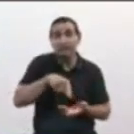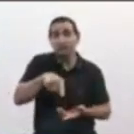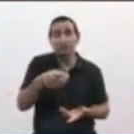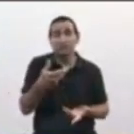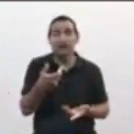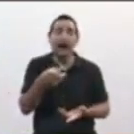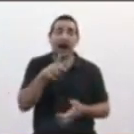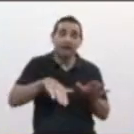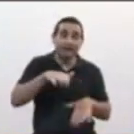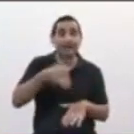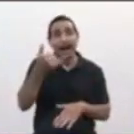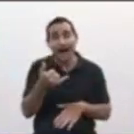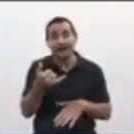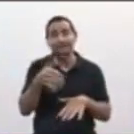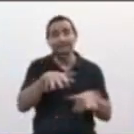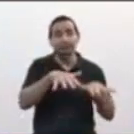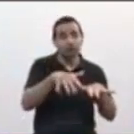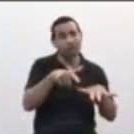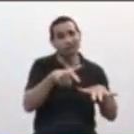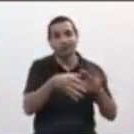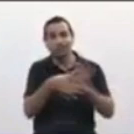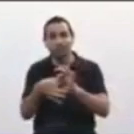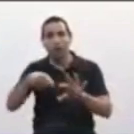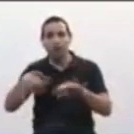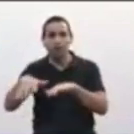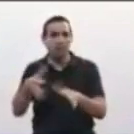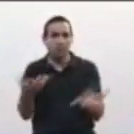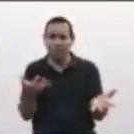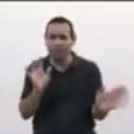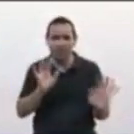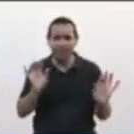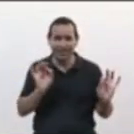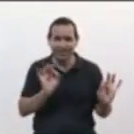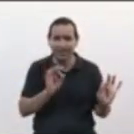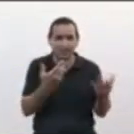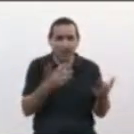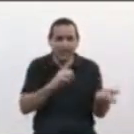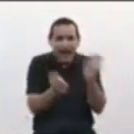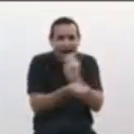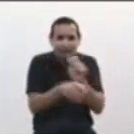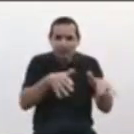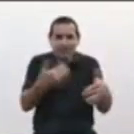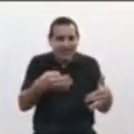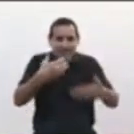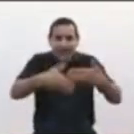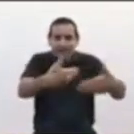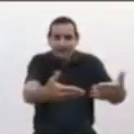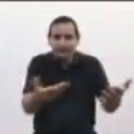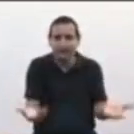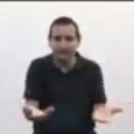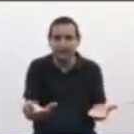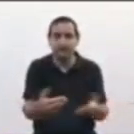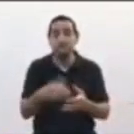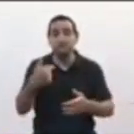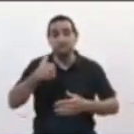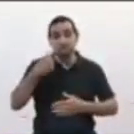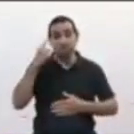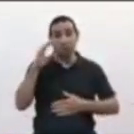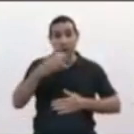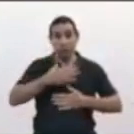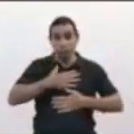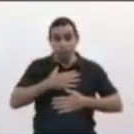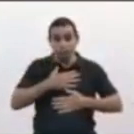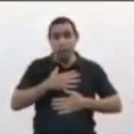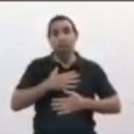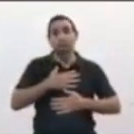otra cuestión porque a veces hay cuestiones en tensión pero en esta no afecta ninguna cuestión deberíamos avanzar y en mi opinión acá no